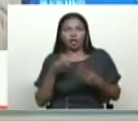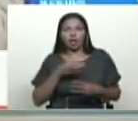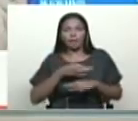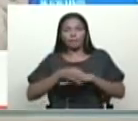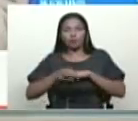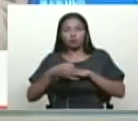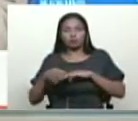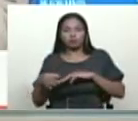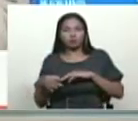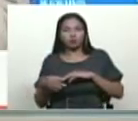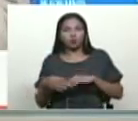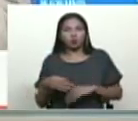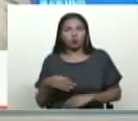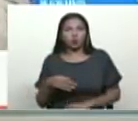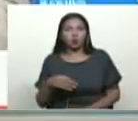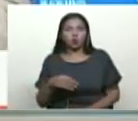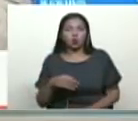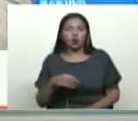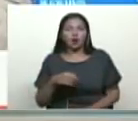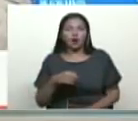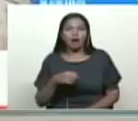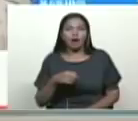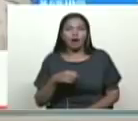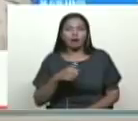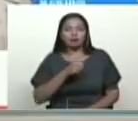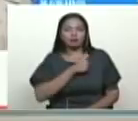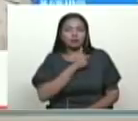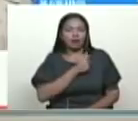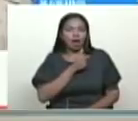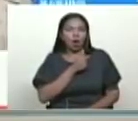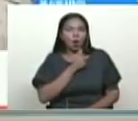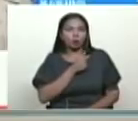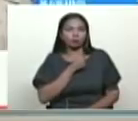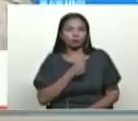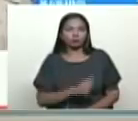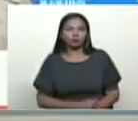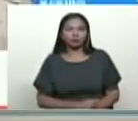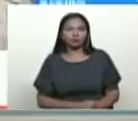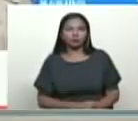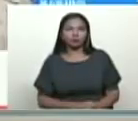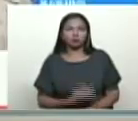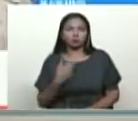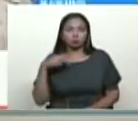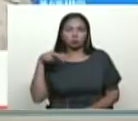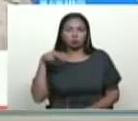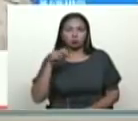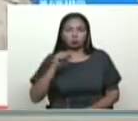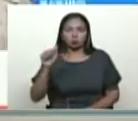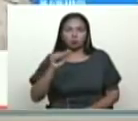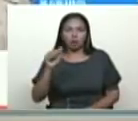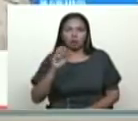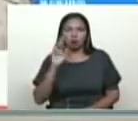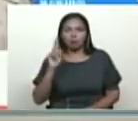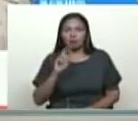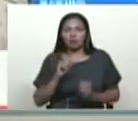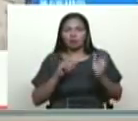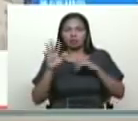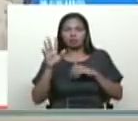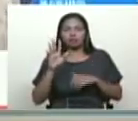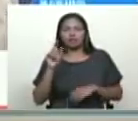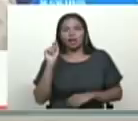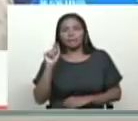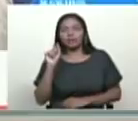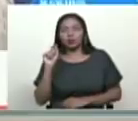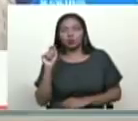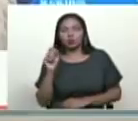llaman Chacao, son urbanos. Si nos vamos por aquí, en un carro llegamos en 15 minutos. El otro